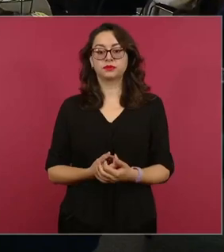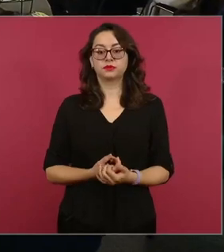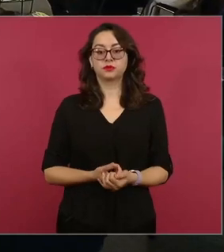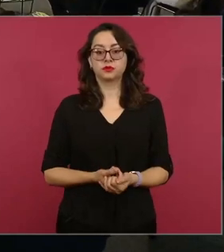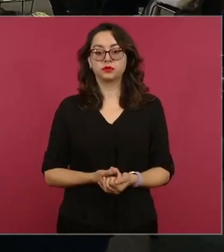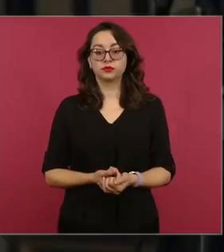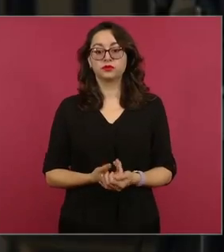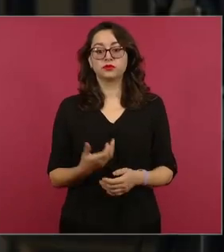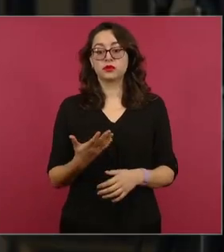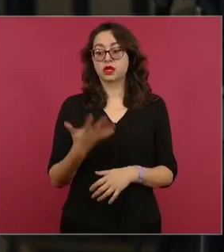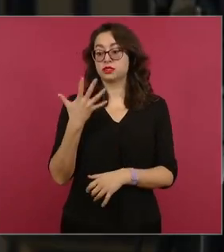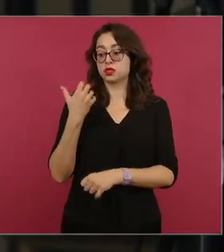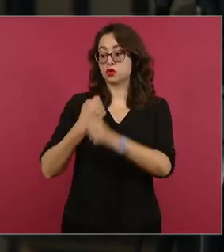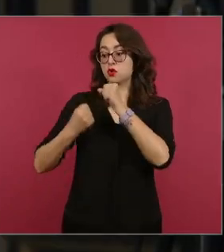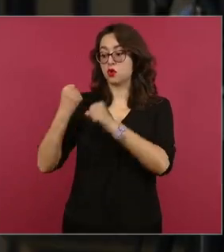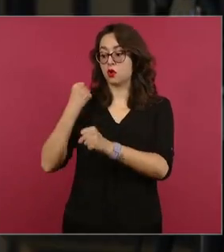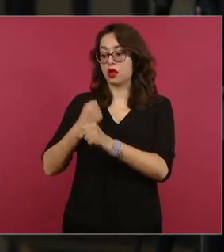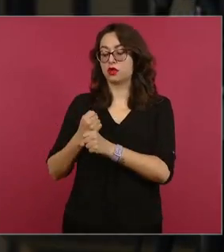18 pesos, o sea,